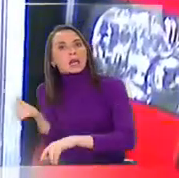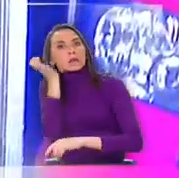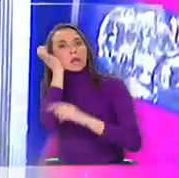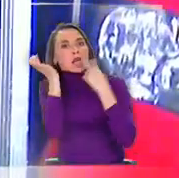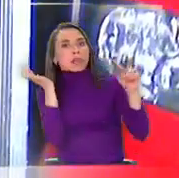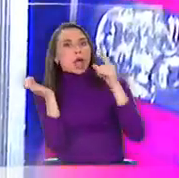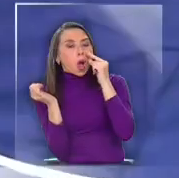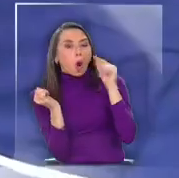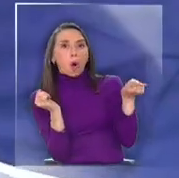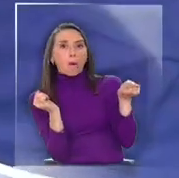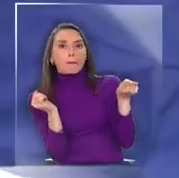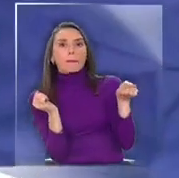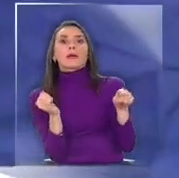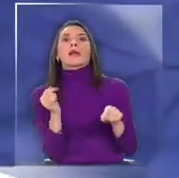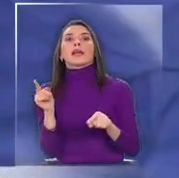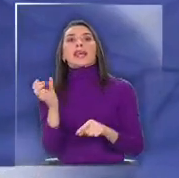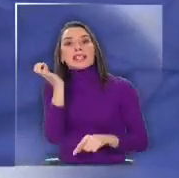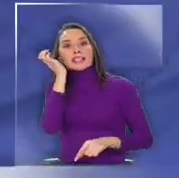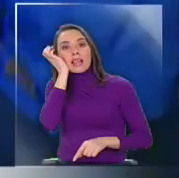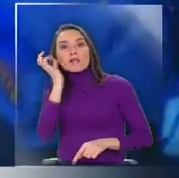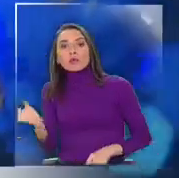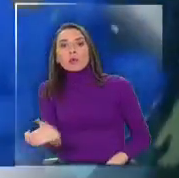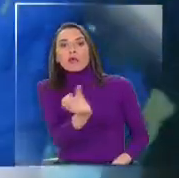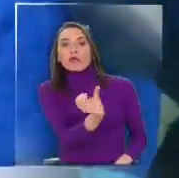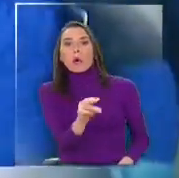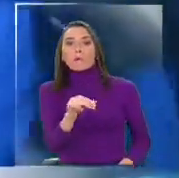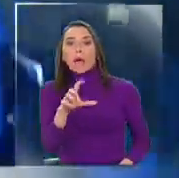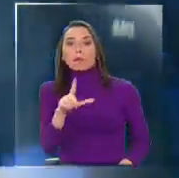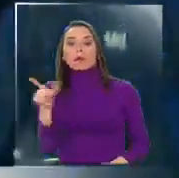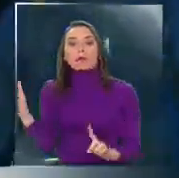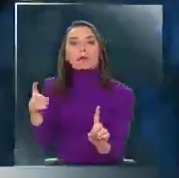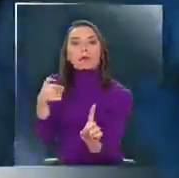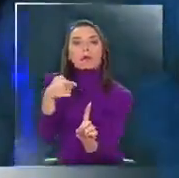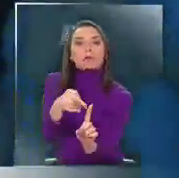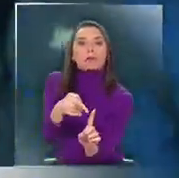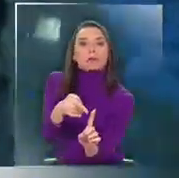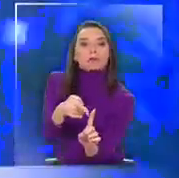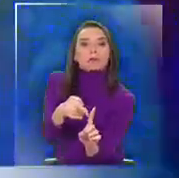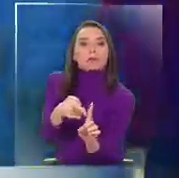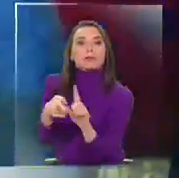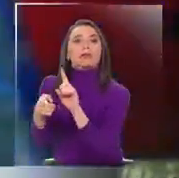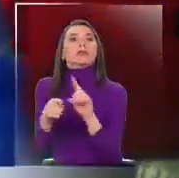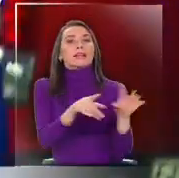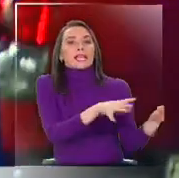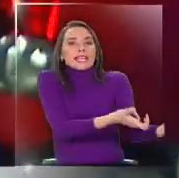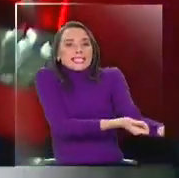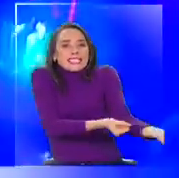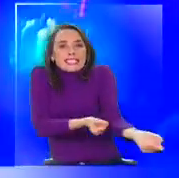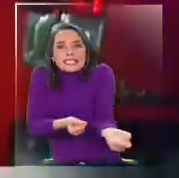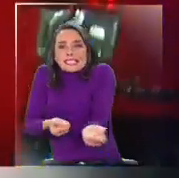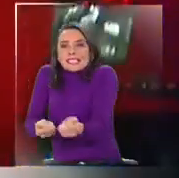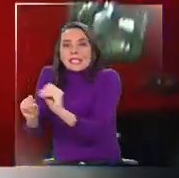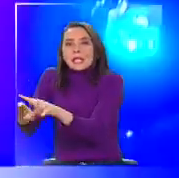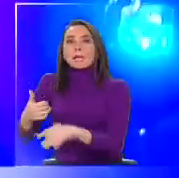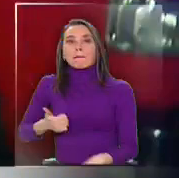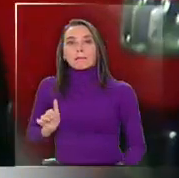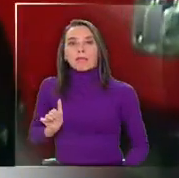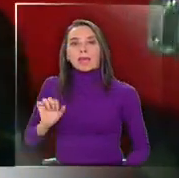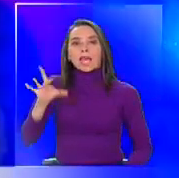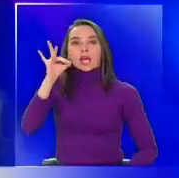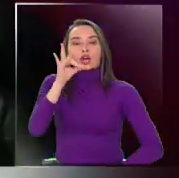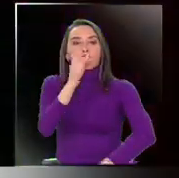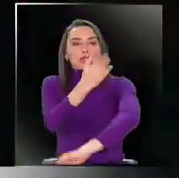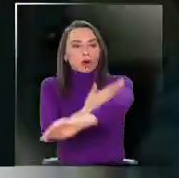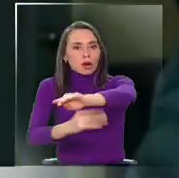ese teléfono nunca llegó a manos de Manuel, ya que había sido asesinado y trasladado hasta este lugar, donde la PDI encontró parte de